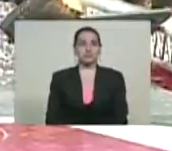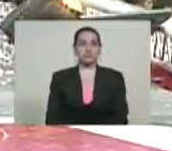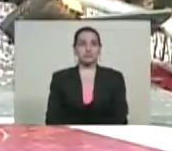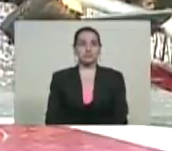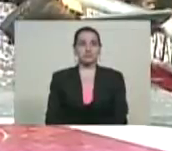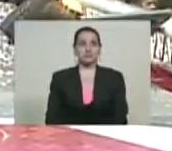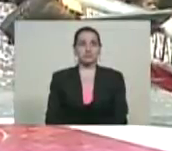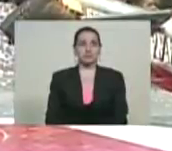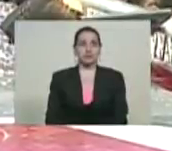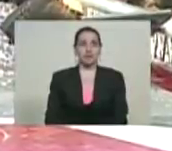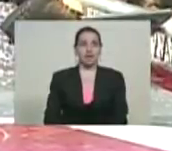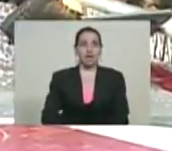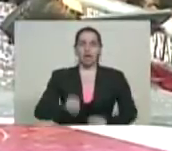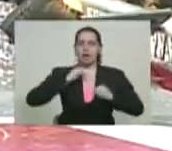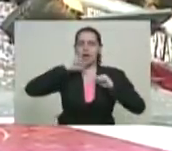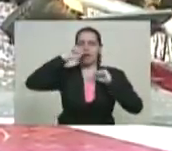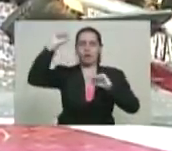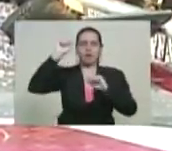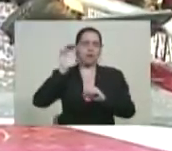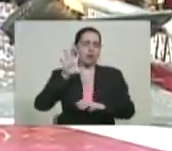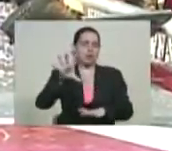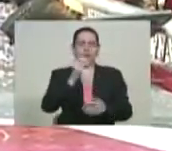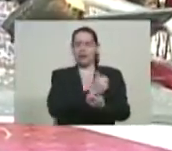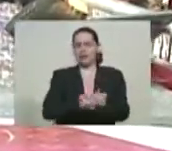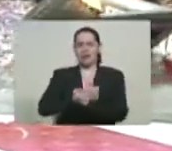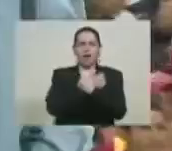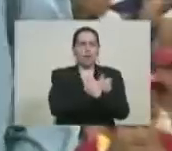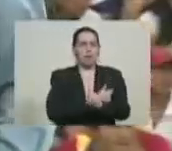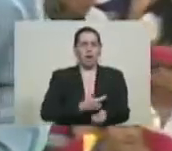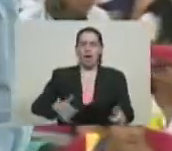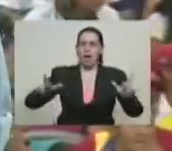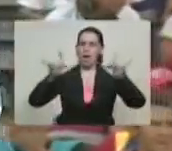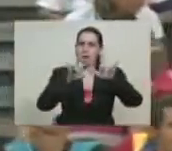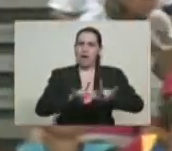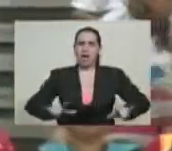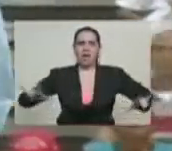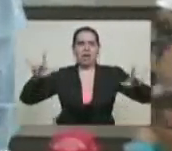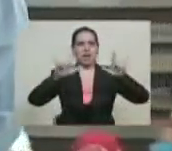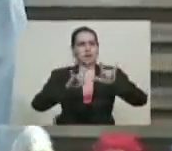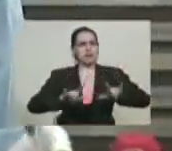¡Que viva nuestra patria amada! Sigue la ola, vale.